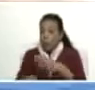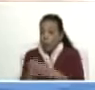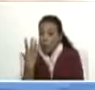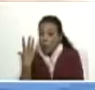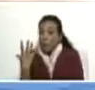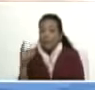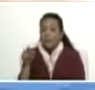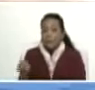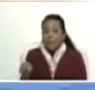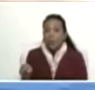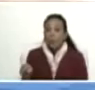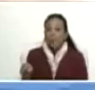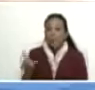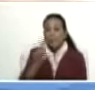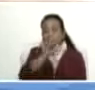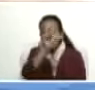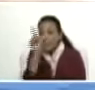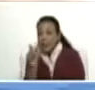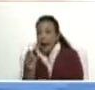el que se sitúa